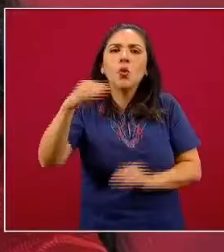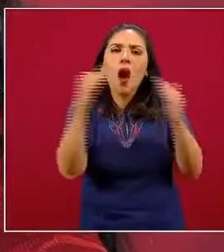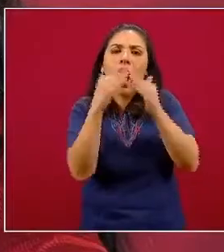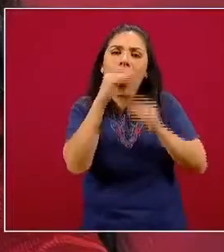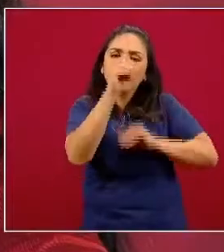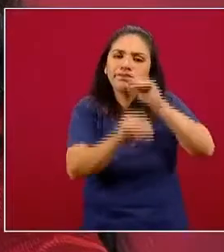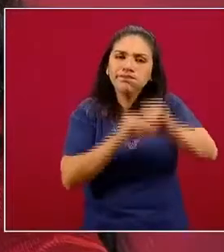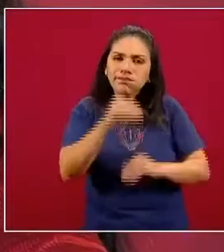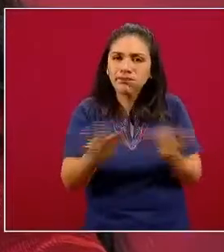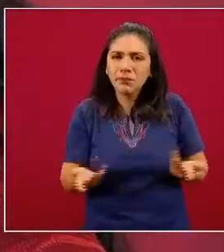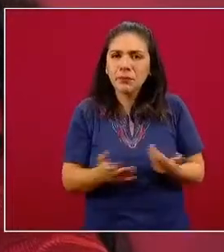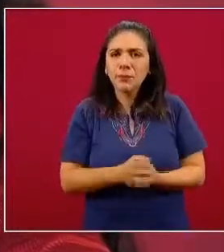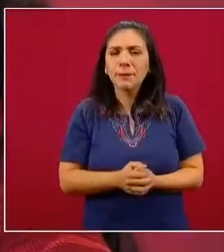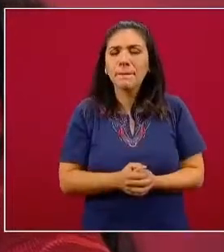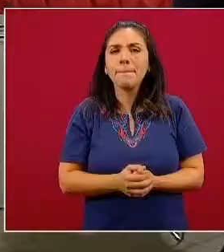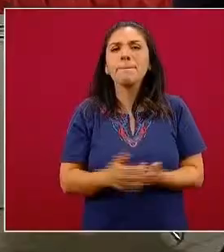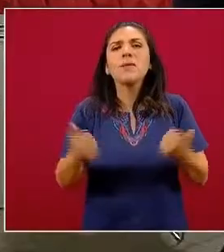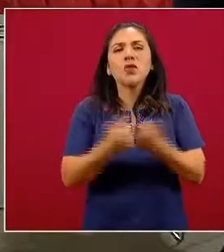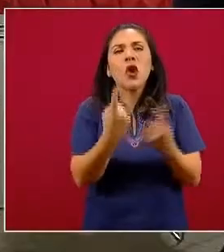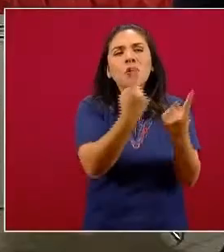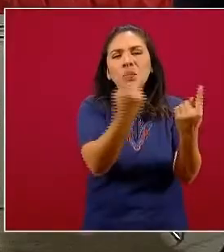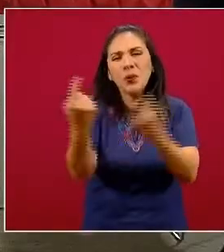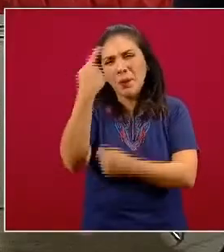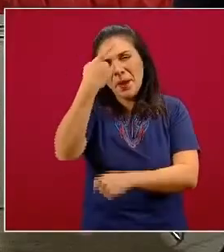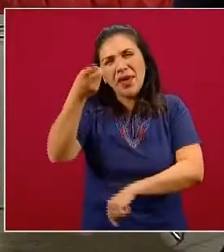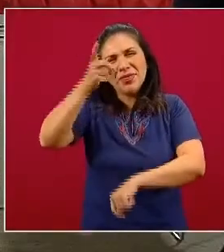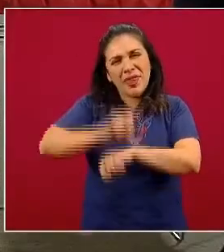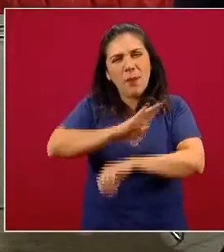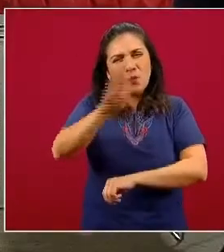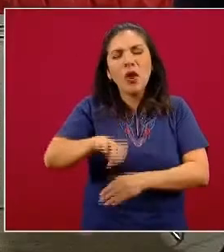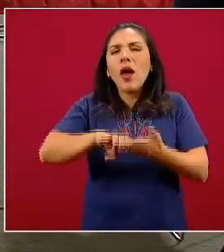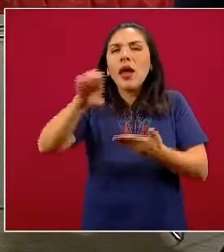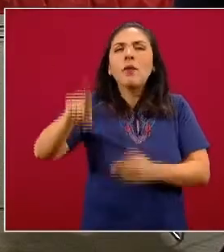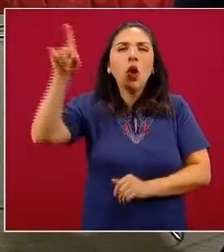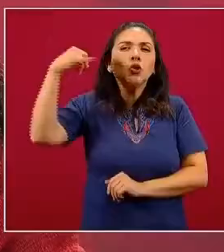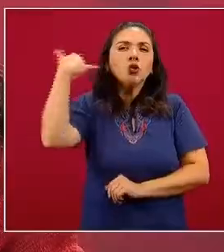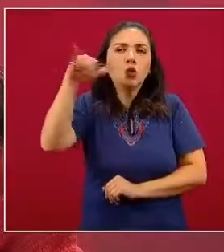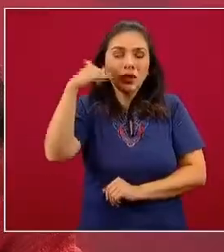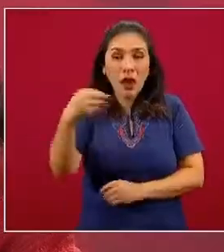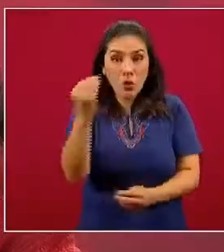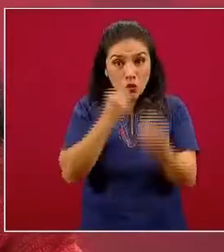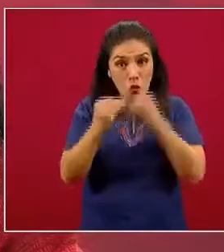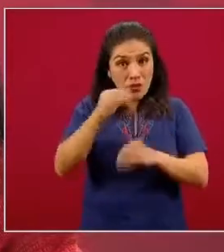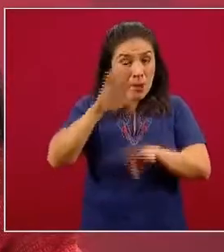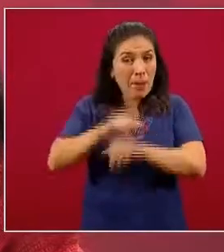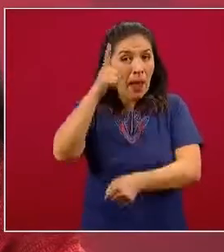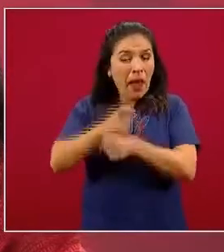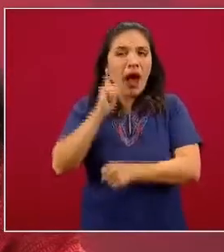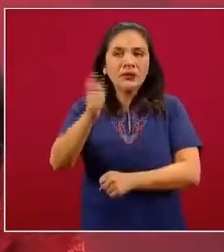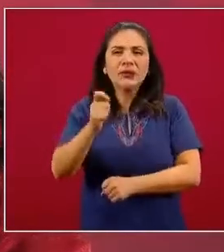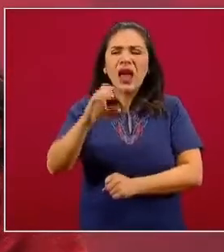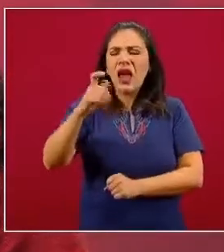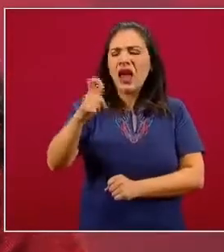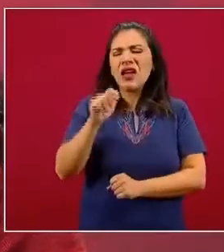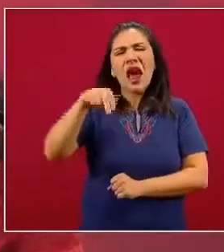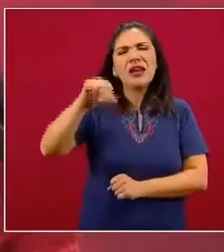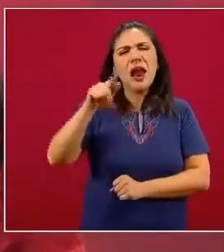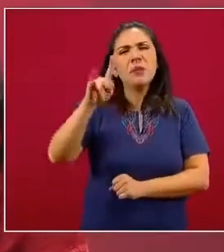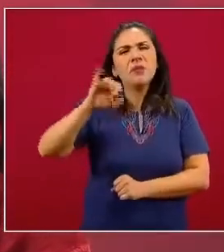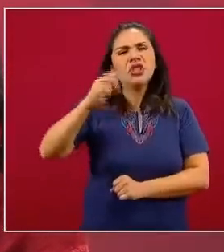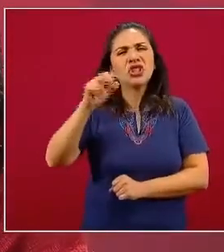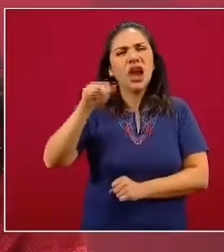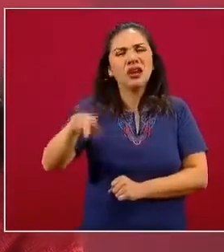un altar de muertos, por ejemplo en Yucatán, la comida tradicional es el Hanal Pichán, es un tipo